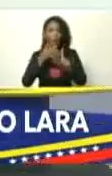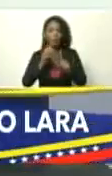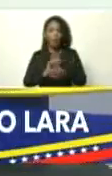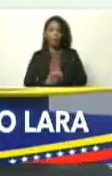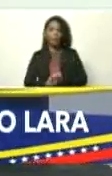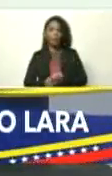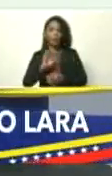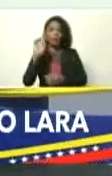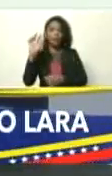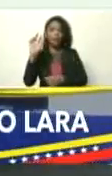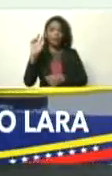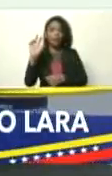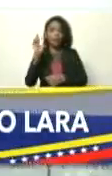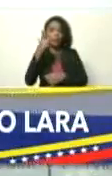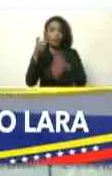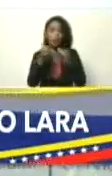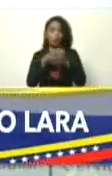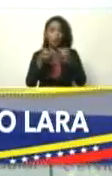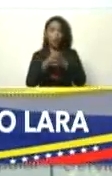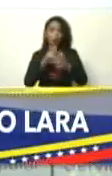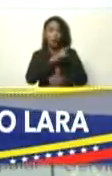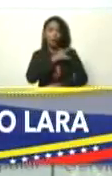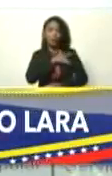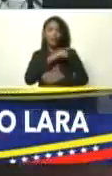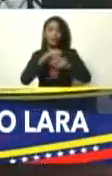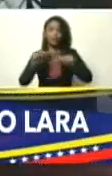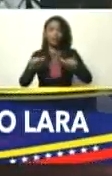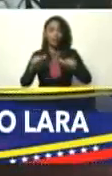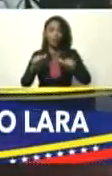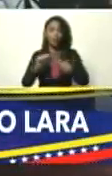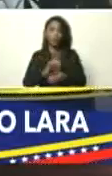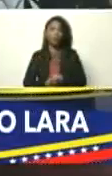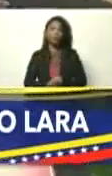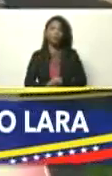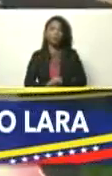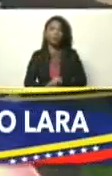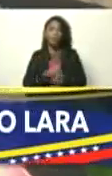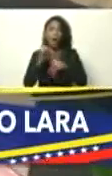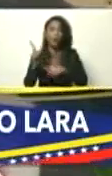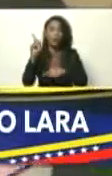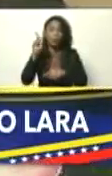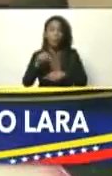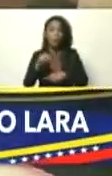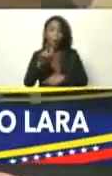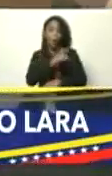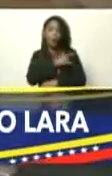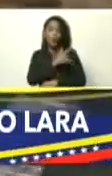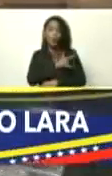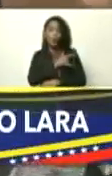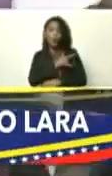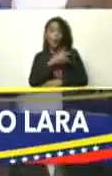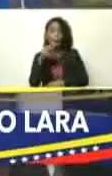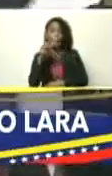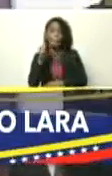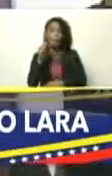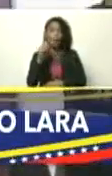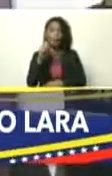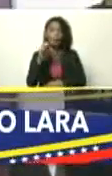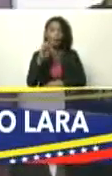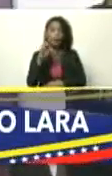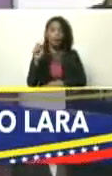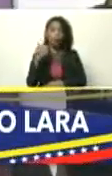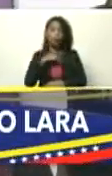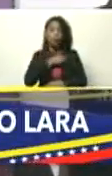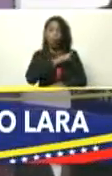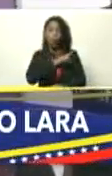corte arranca hoy, presidente, con la Universidad Territorial Andrés Eloy Blanco y también con la Universidad Martin Luther King. Así que bueno,